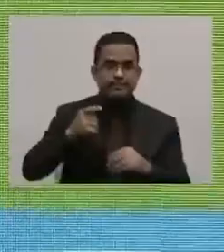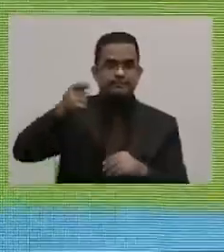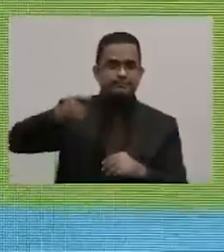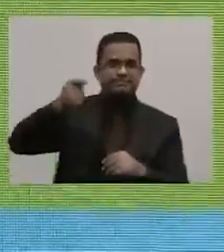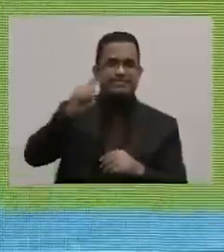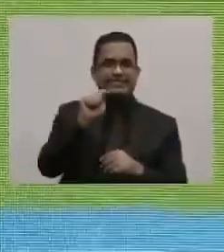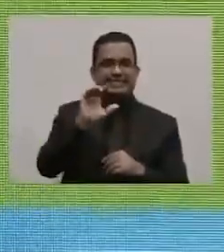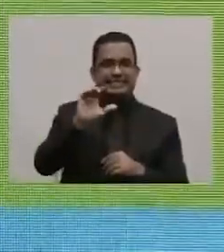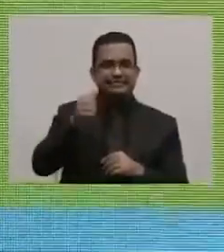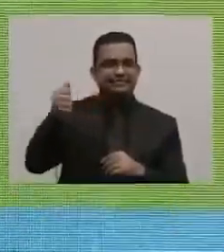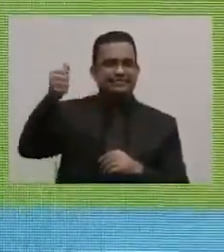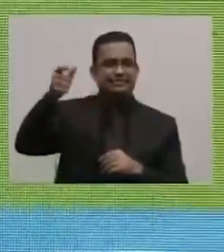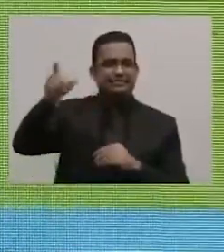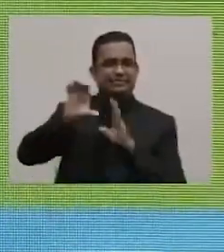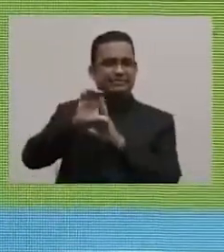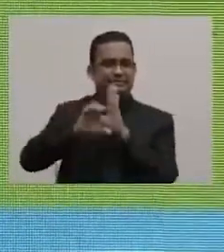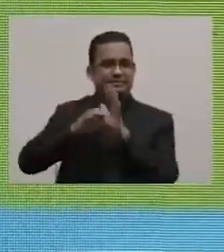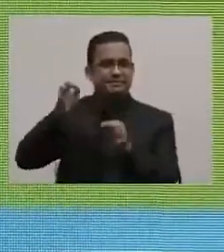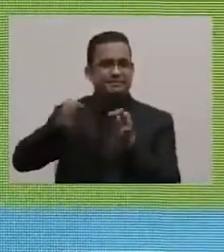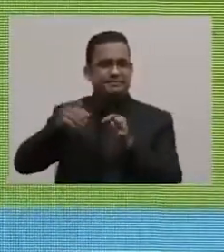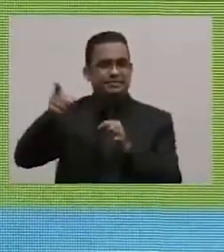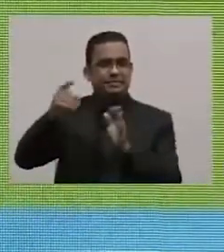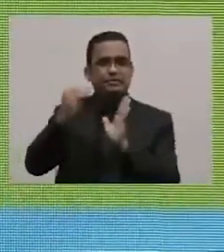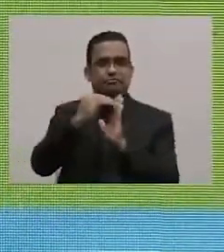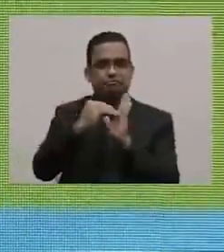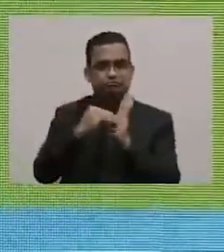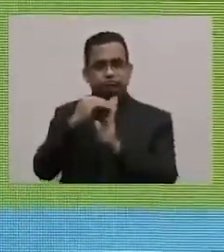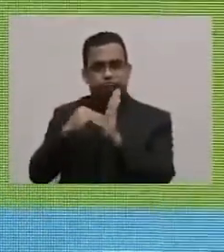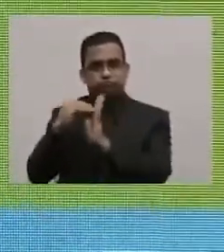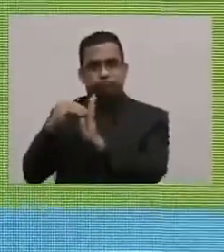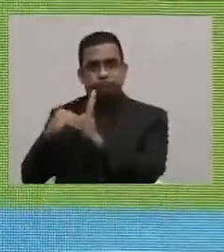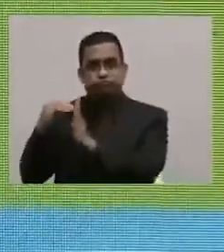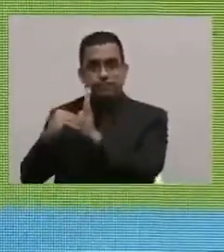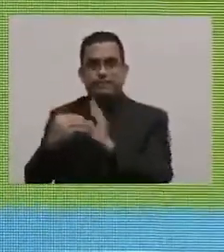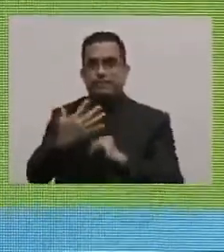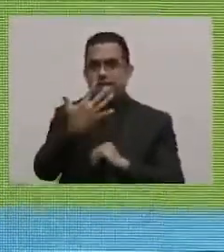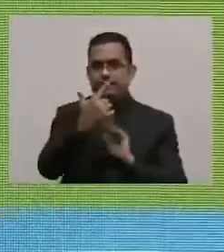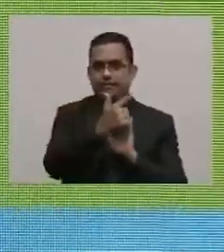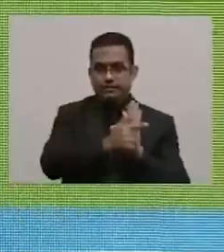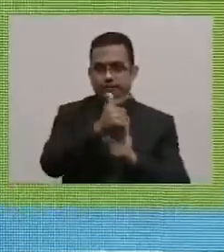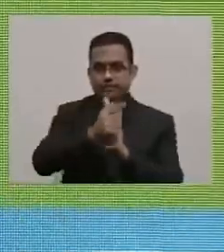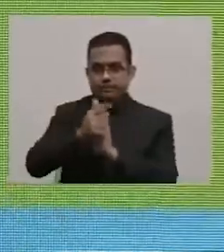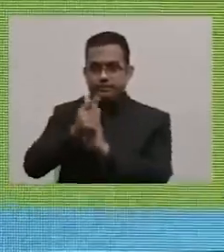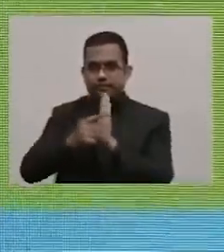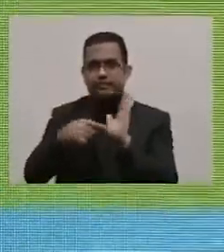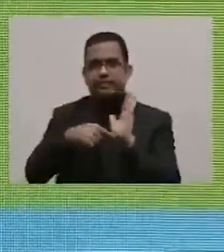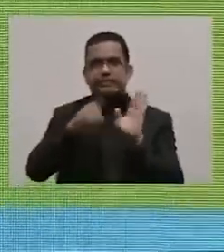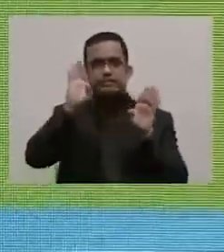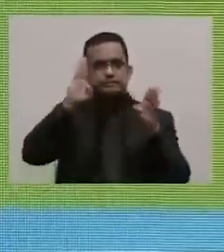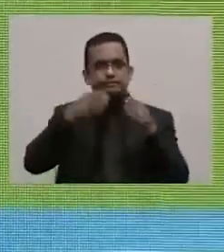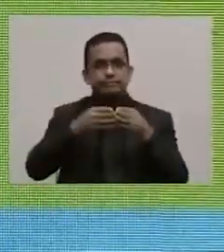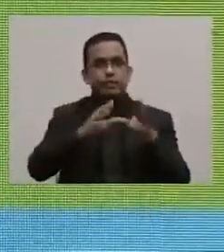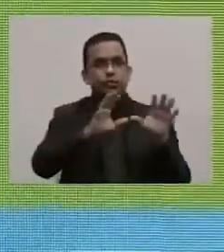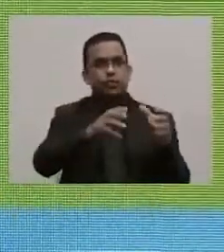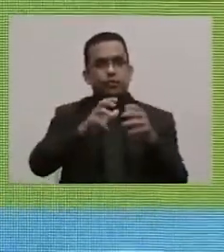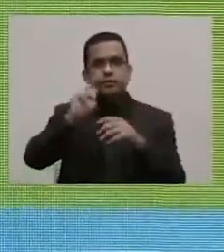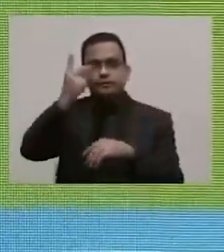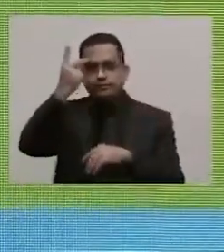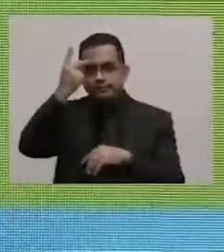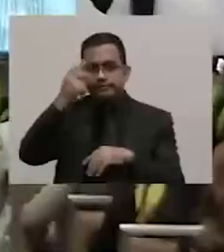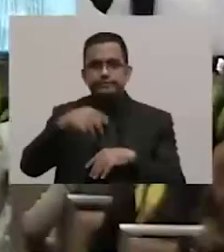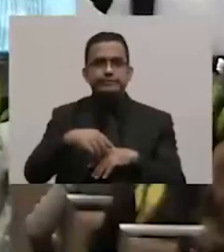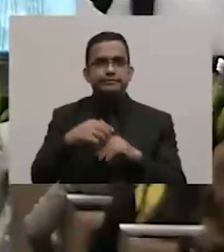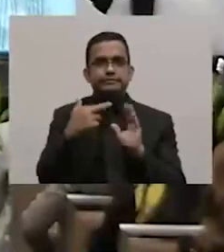sentencias declarando la inconstitucionalidad de artículos de las leyes de partidos políticos, agrupaciones y movimientos, así como de